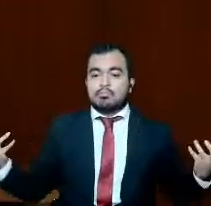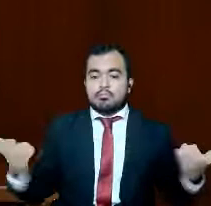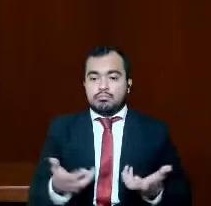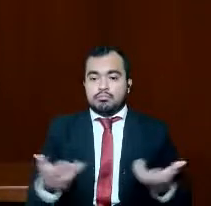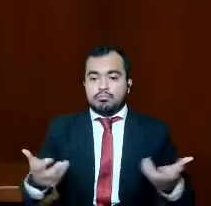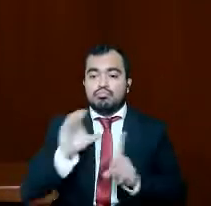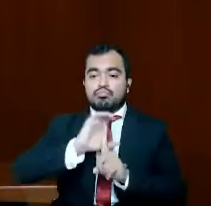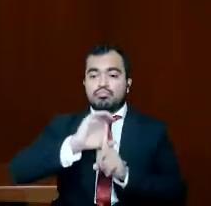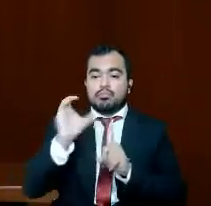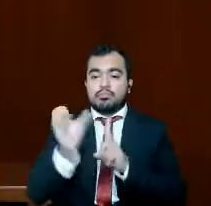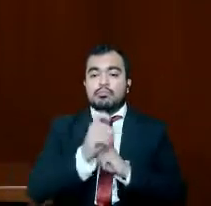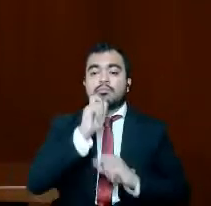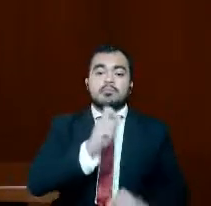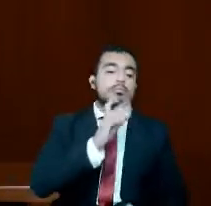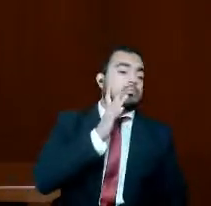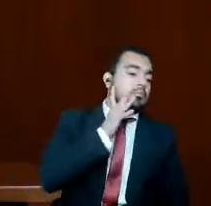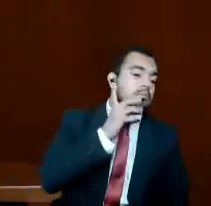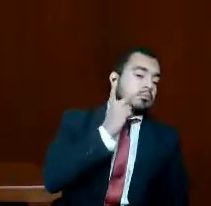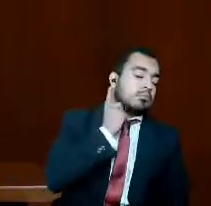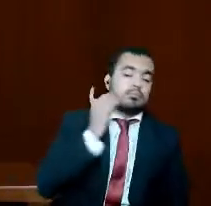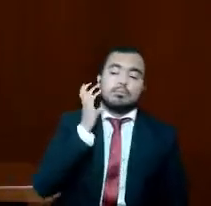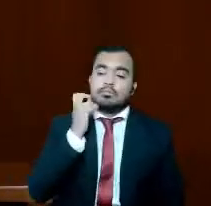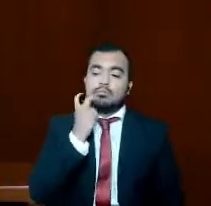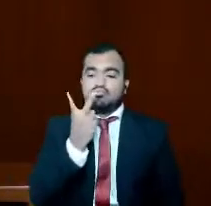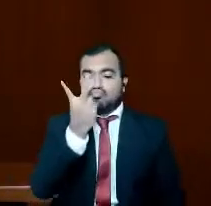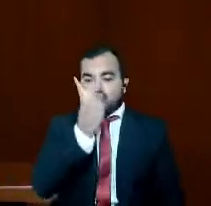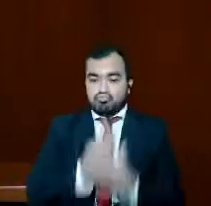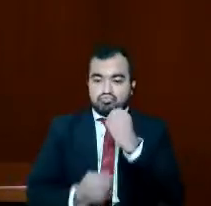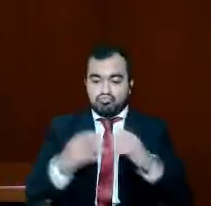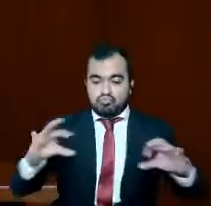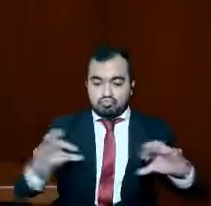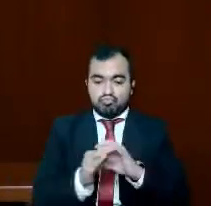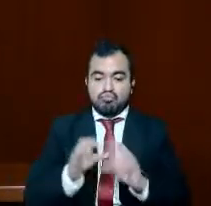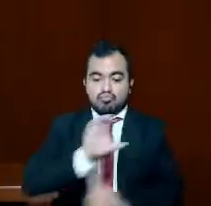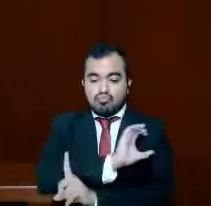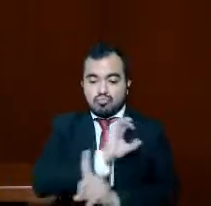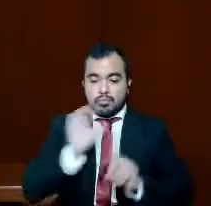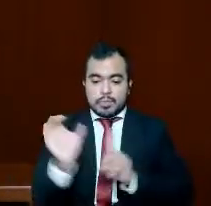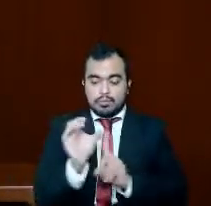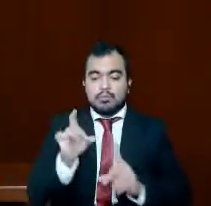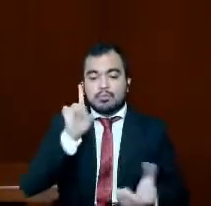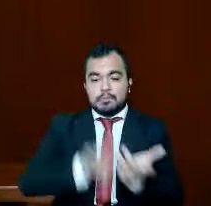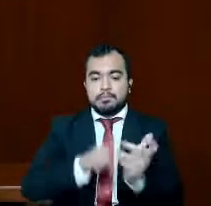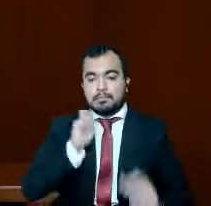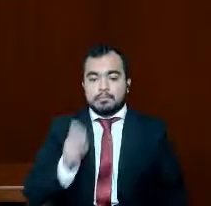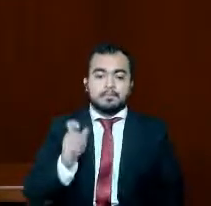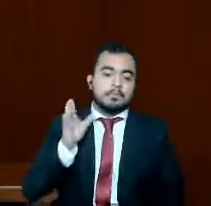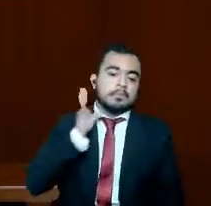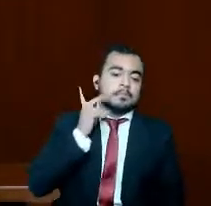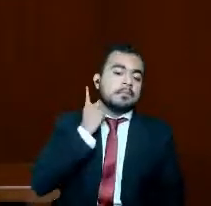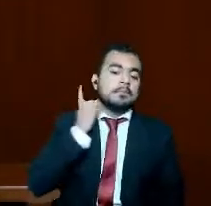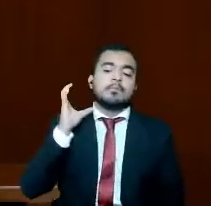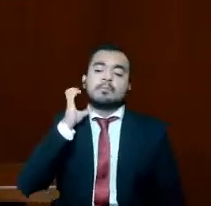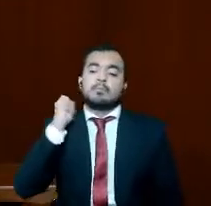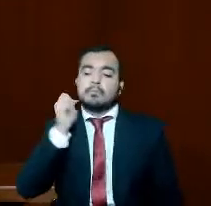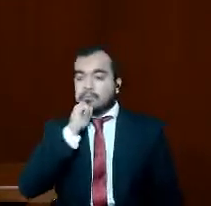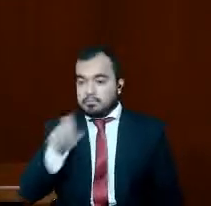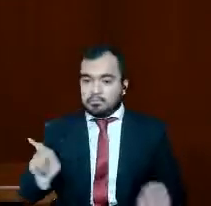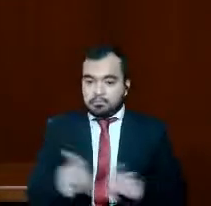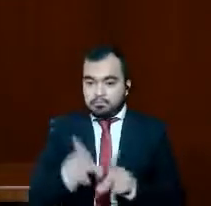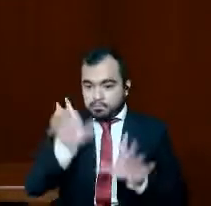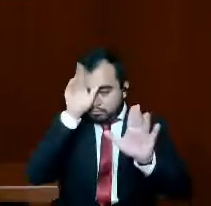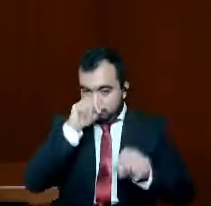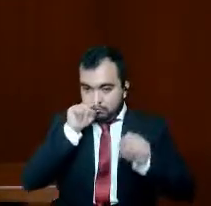en los términos que acuerden los órganos de dirección política de las cámaras del Congreso de la Unión. La comisión